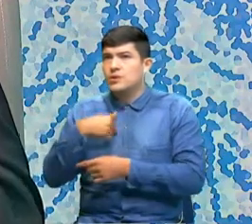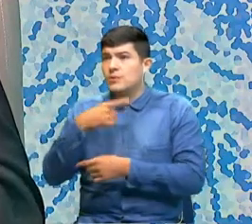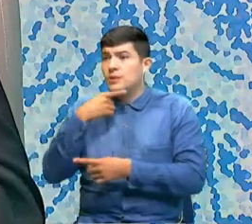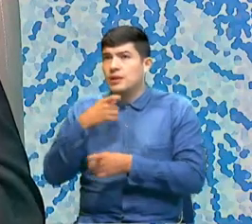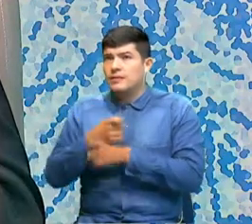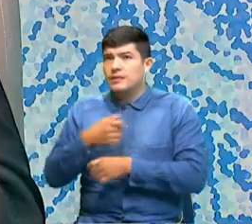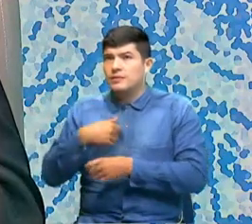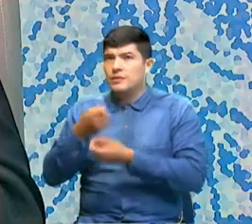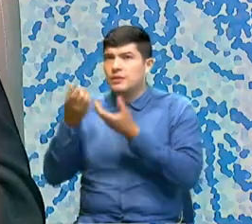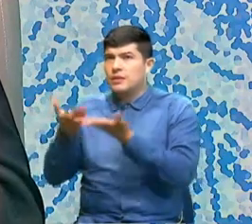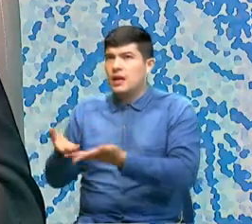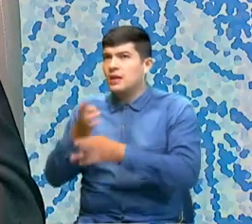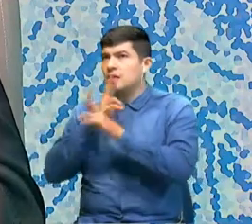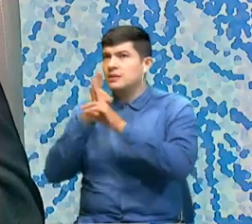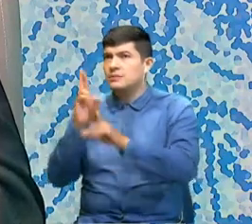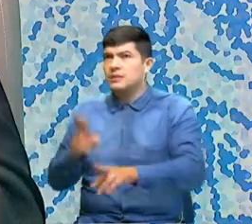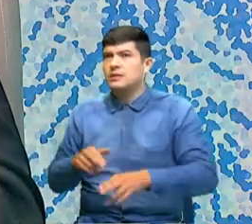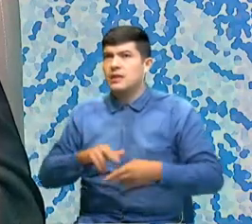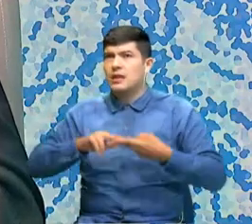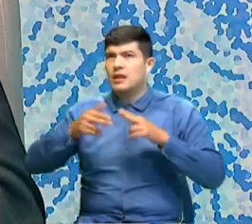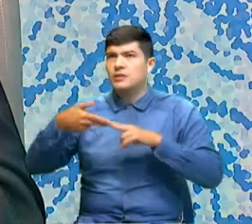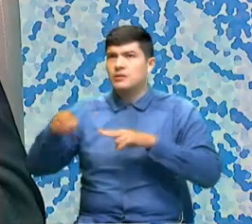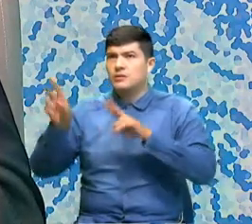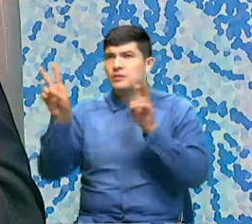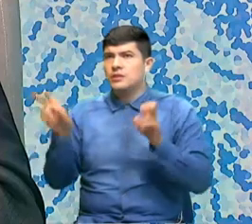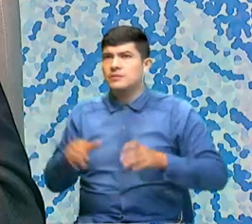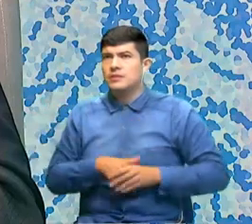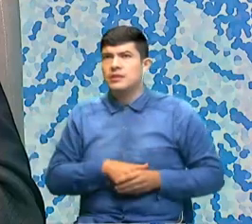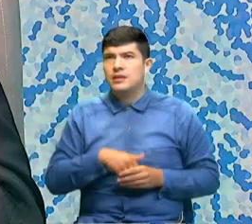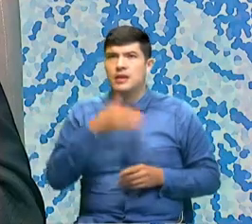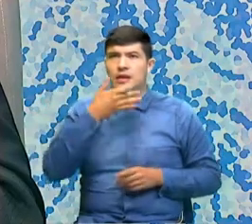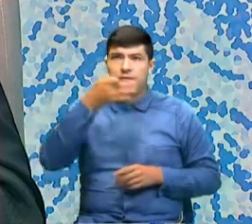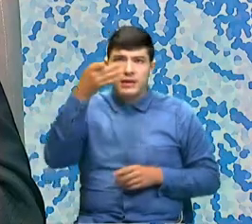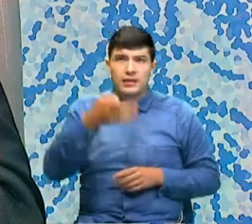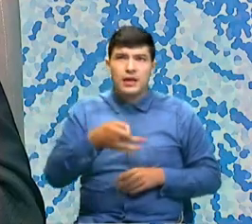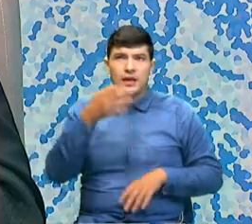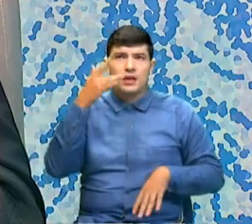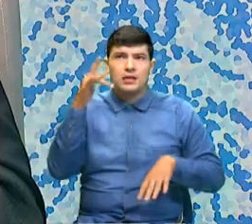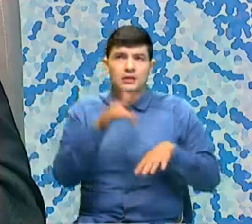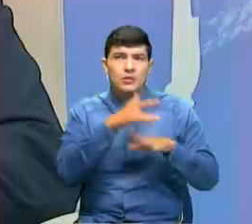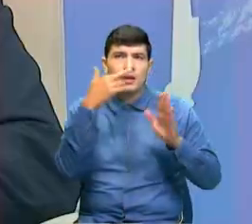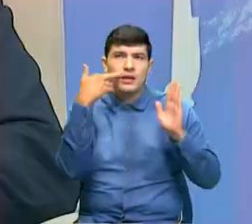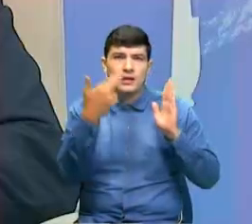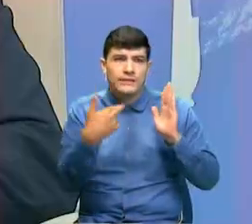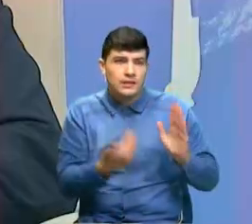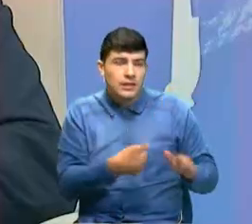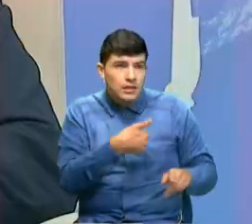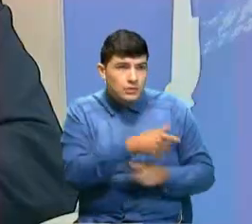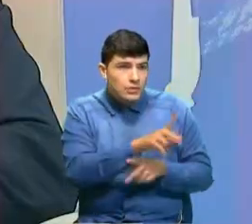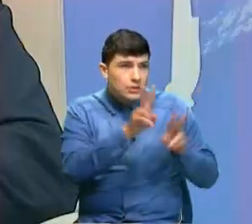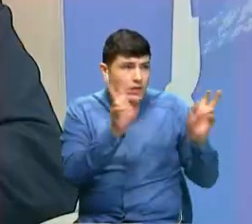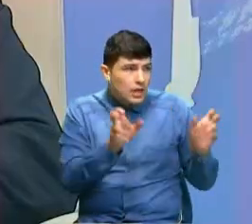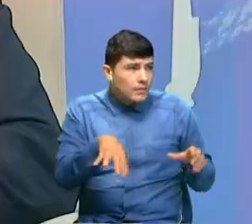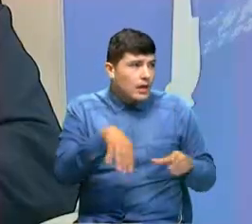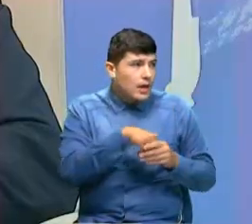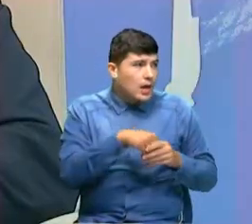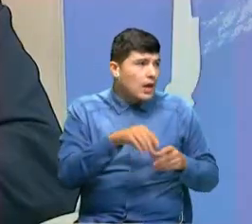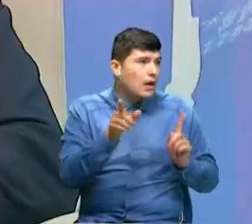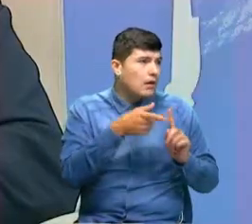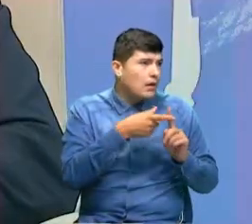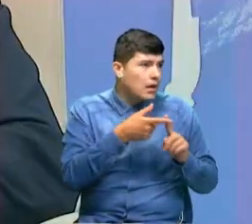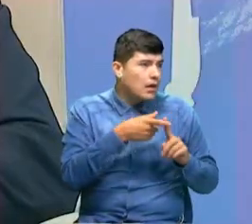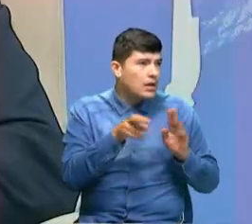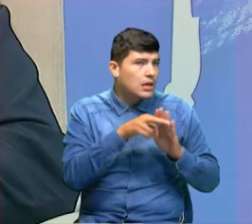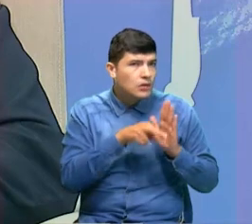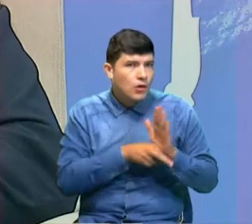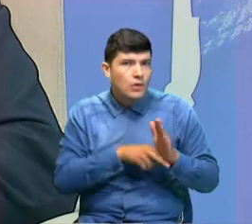difícil darle una respuesta sobre ese tema. Sí, habrá que mirar si dentro de ese tema uno de los requisitos